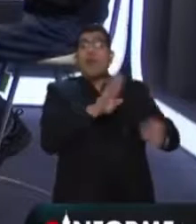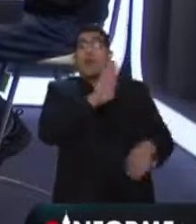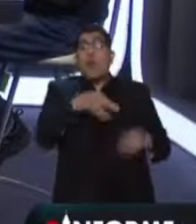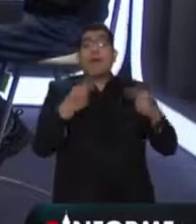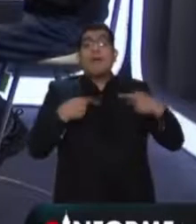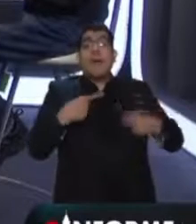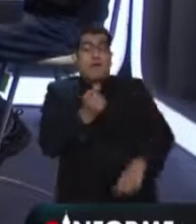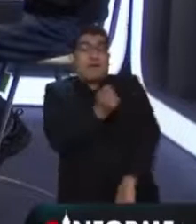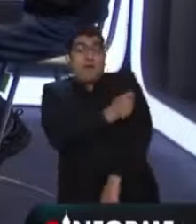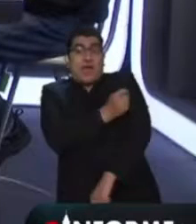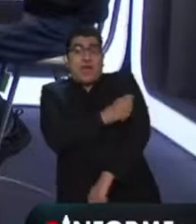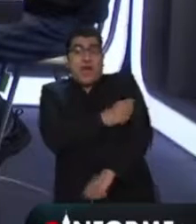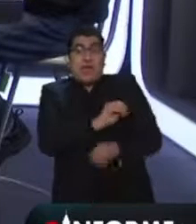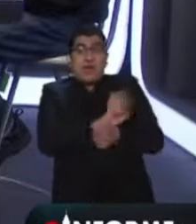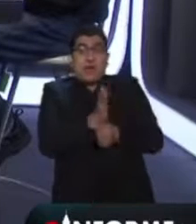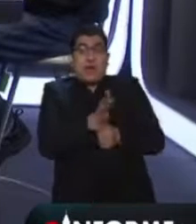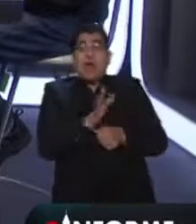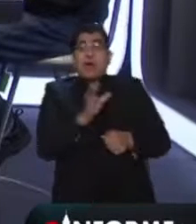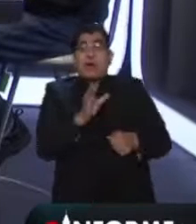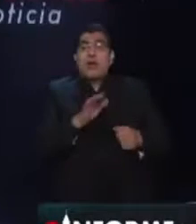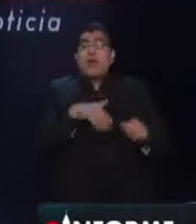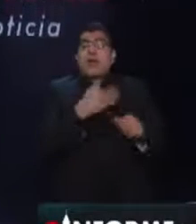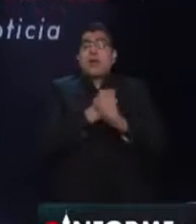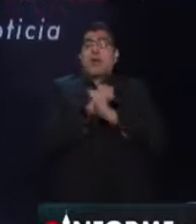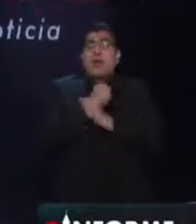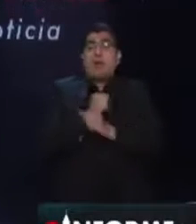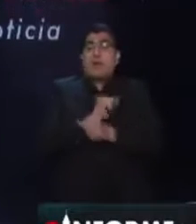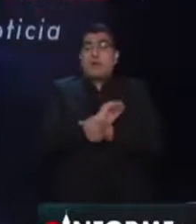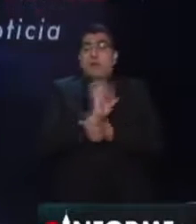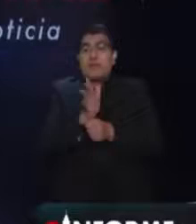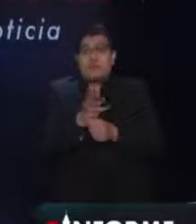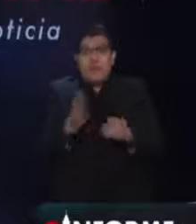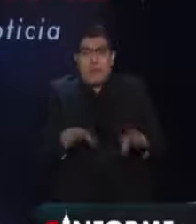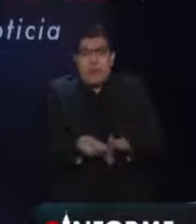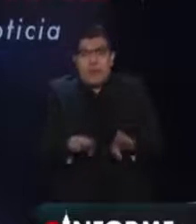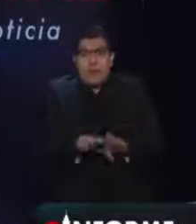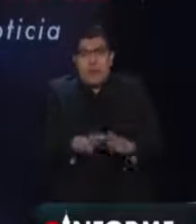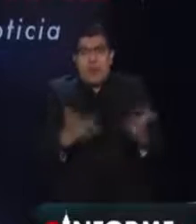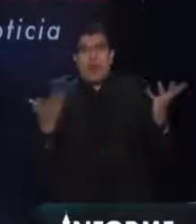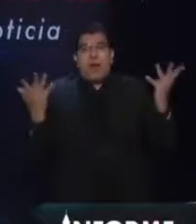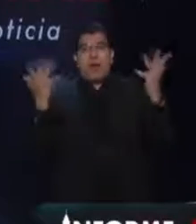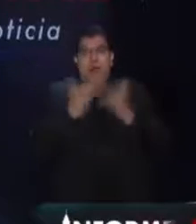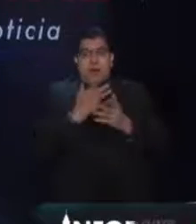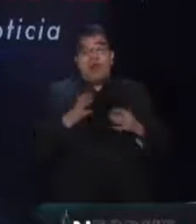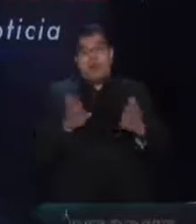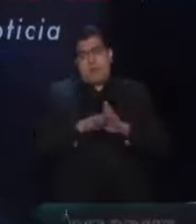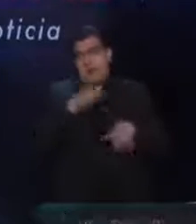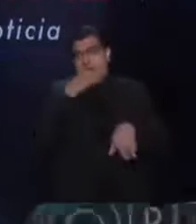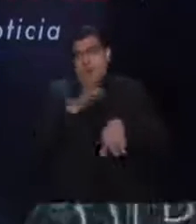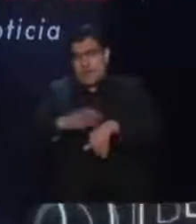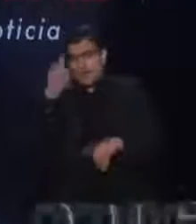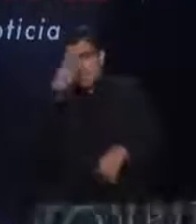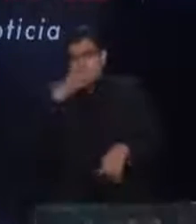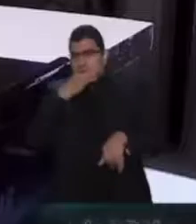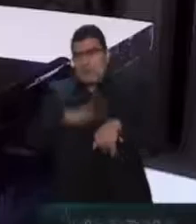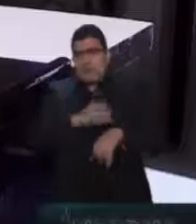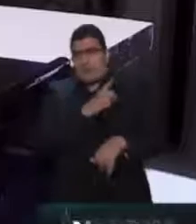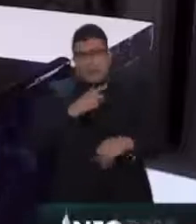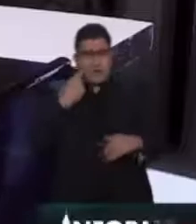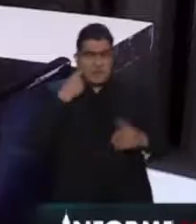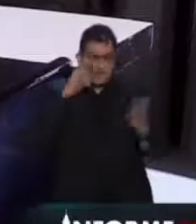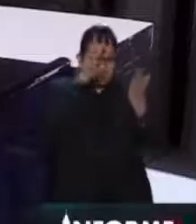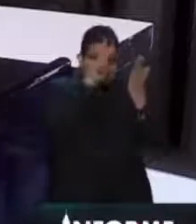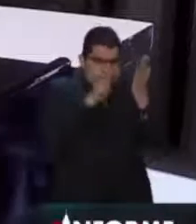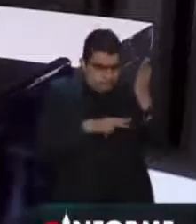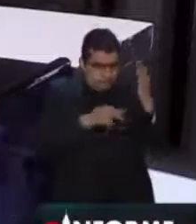personas vacunadas de COVID, claro, contra la COVID-19. Entonces, ahí la recomendación, además de que se tiene que hacer un